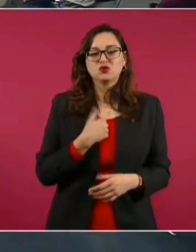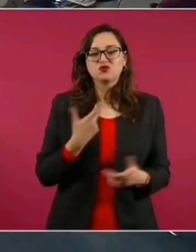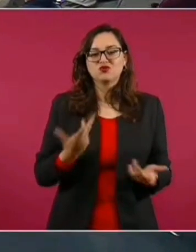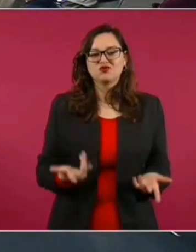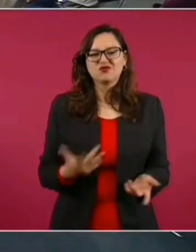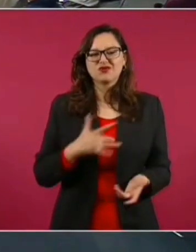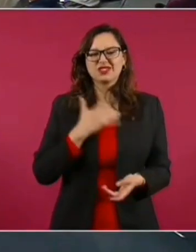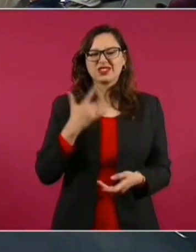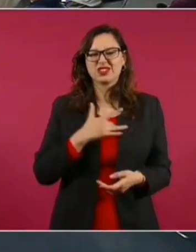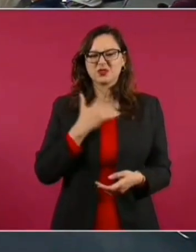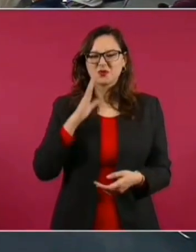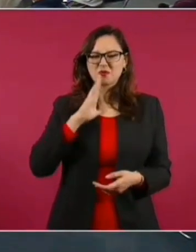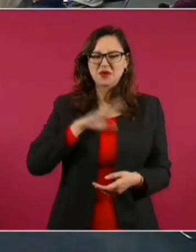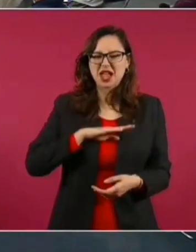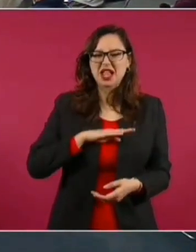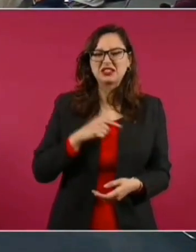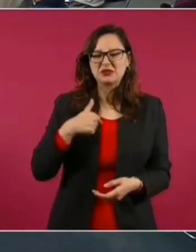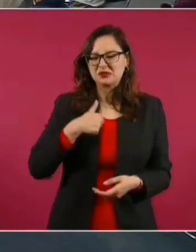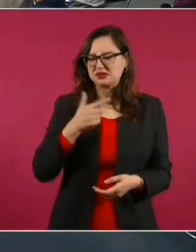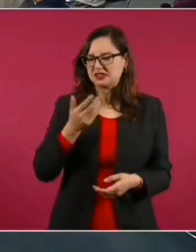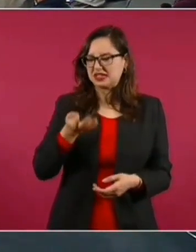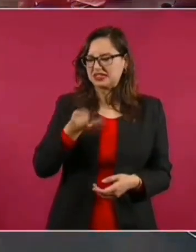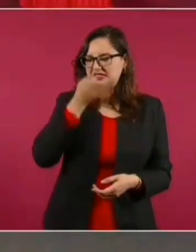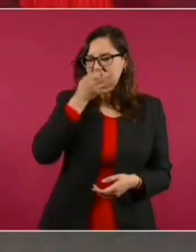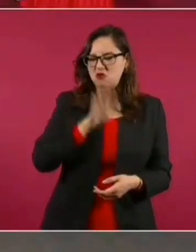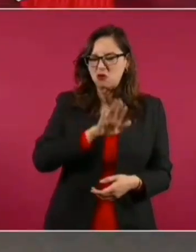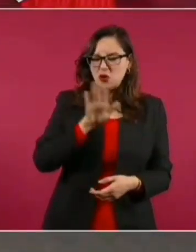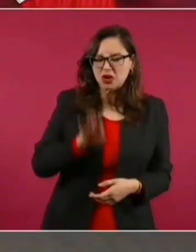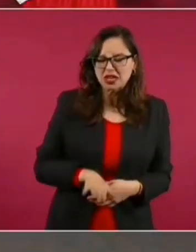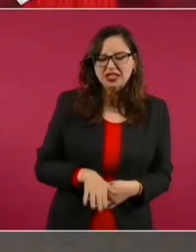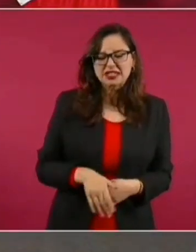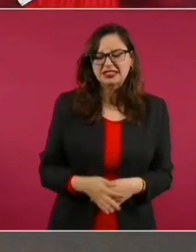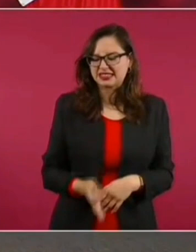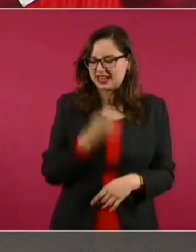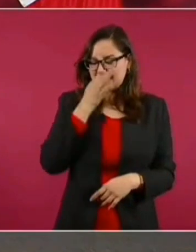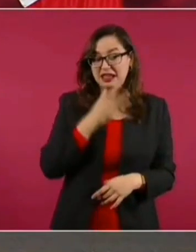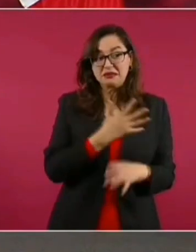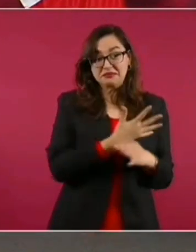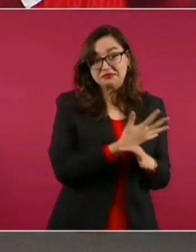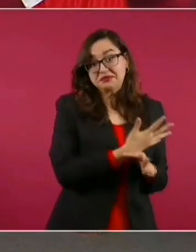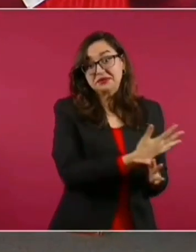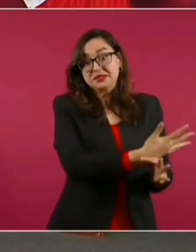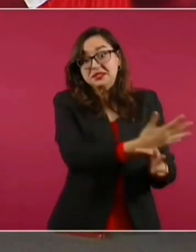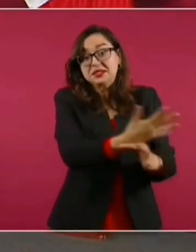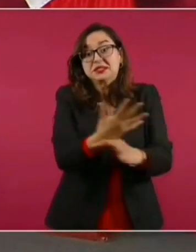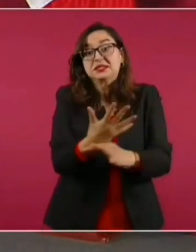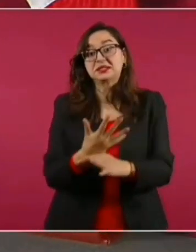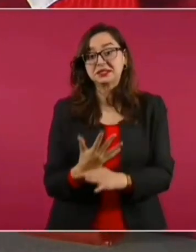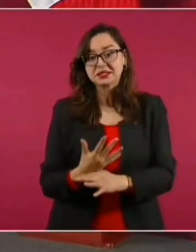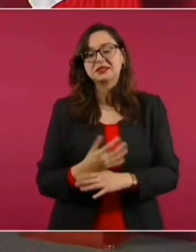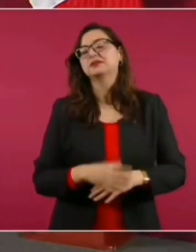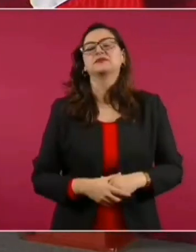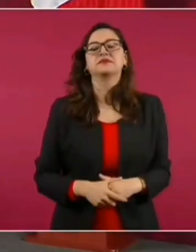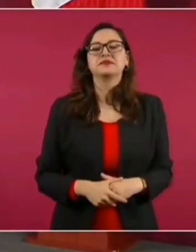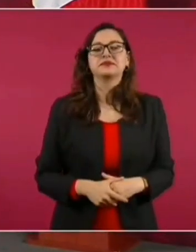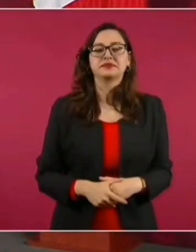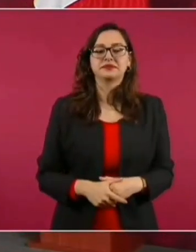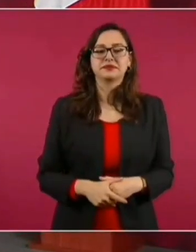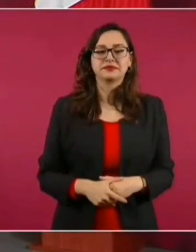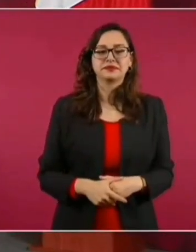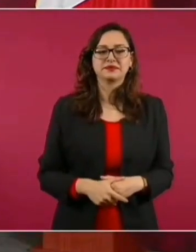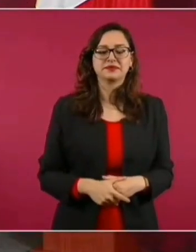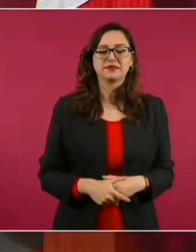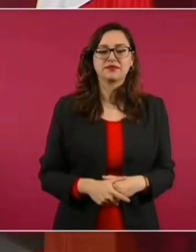Cuando uno está malo ya, que tiene una enfermedad ya delicada y a veces hasta